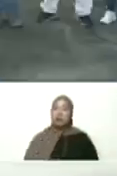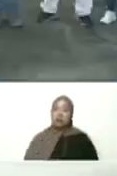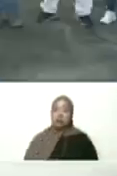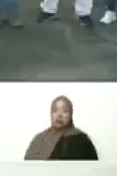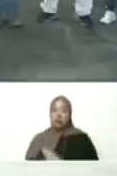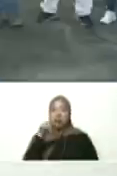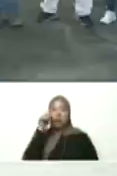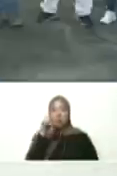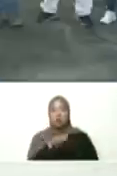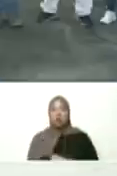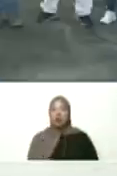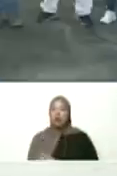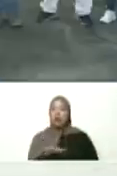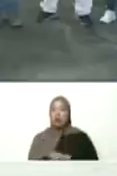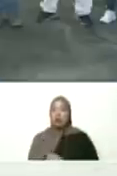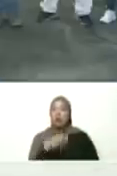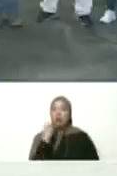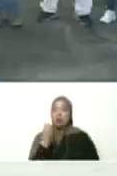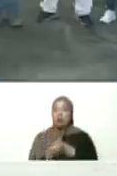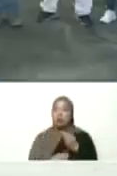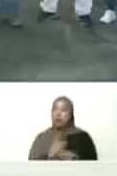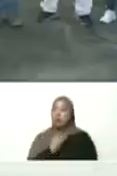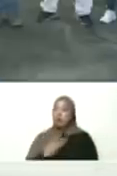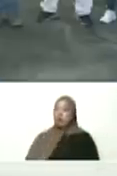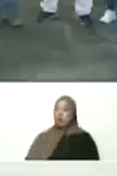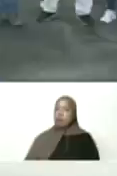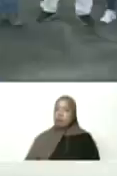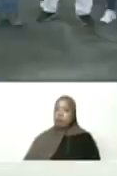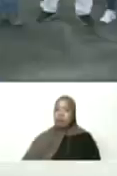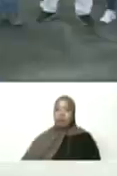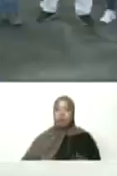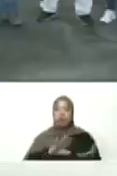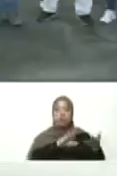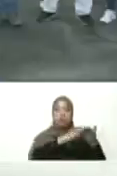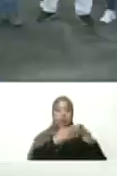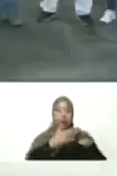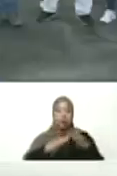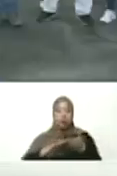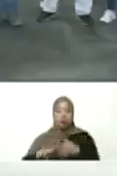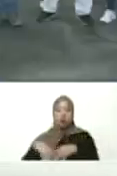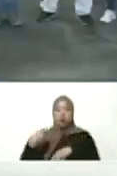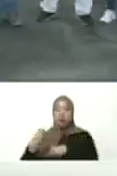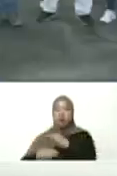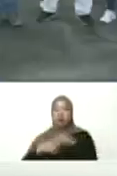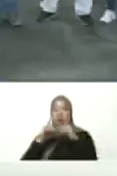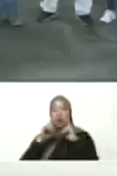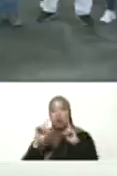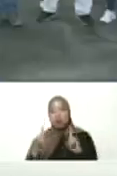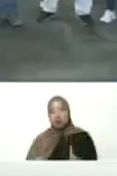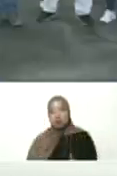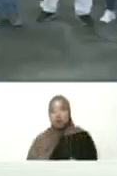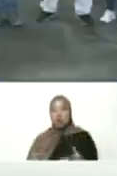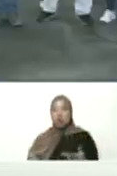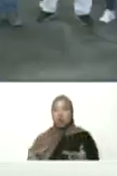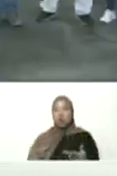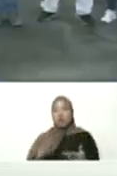pueblo, presidente, somos pueblo en el poder. Y así debemos ejercerlo. Por eso es que digo, volvamos a